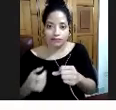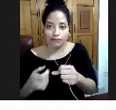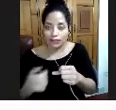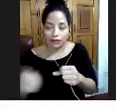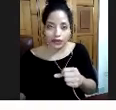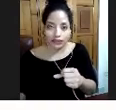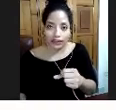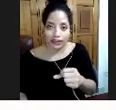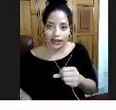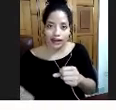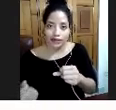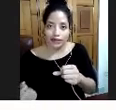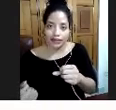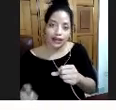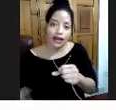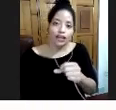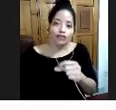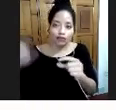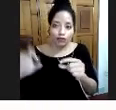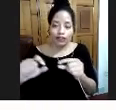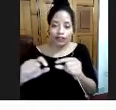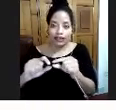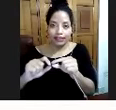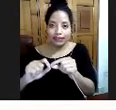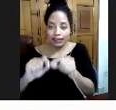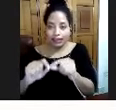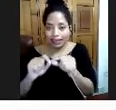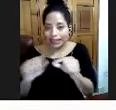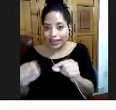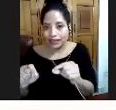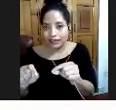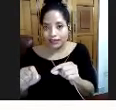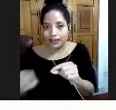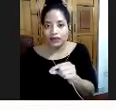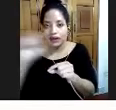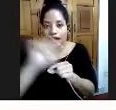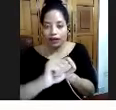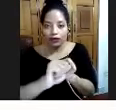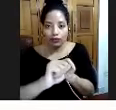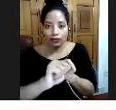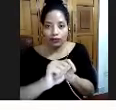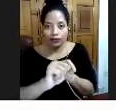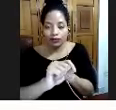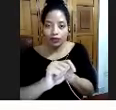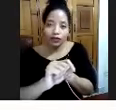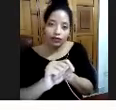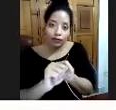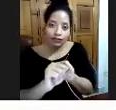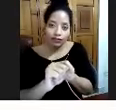que se muestran en cámara, tal, suben el ataque que hicieron a YouTube,